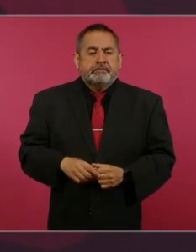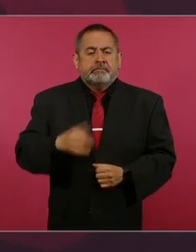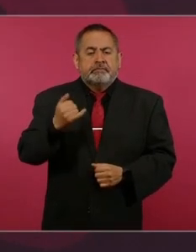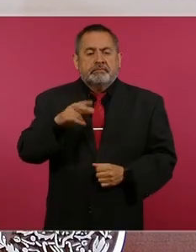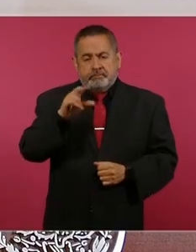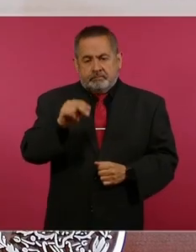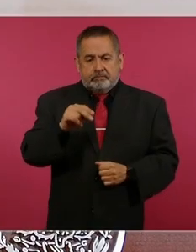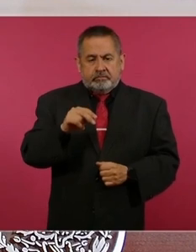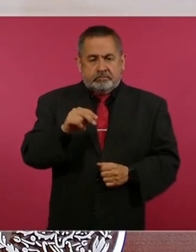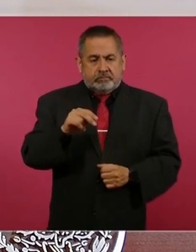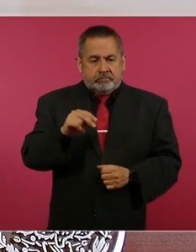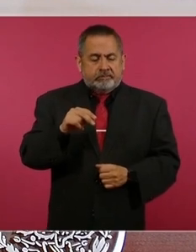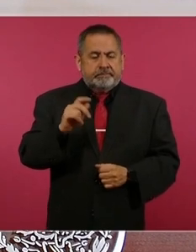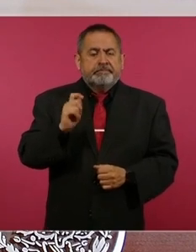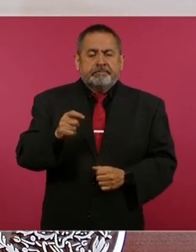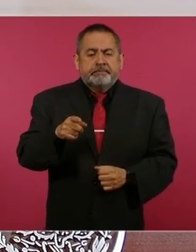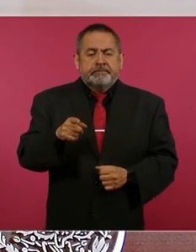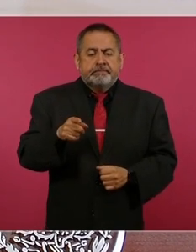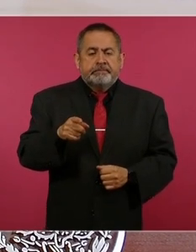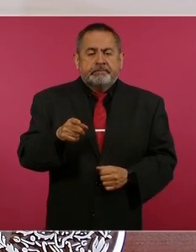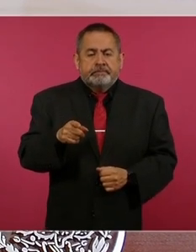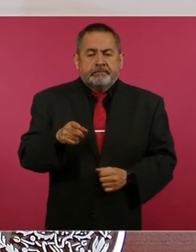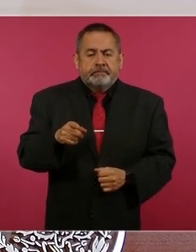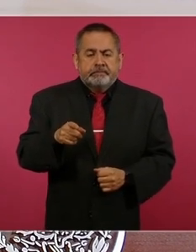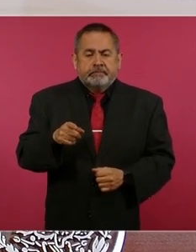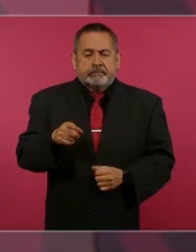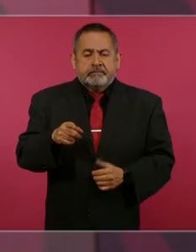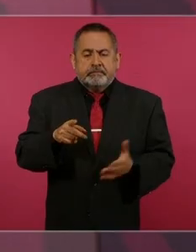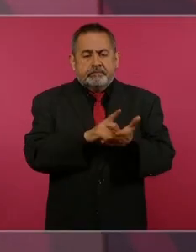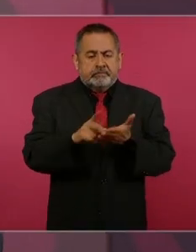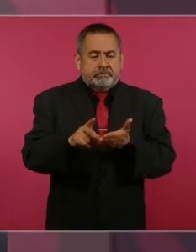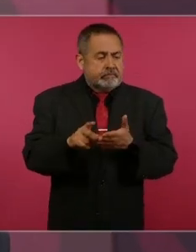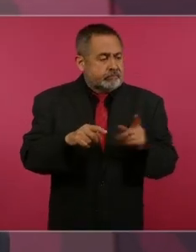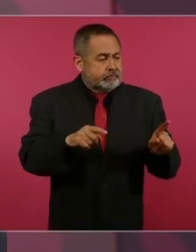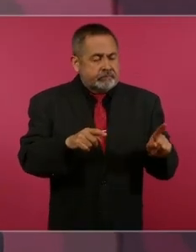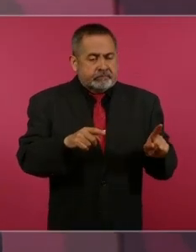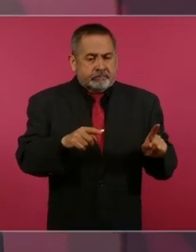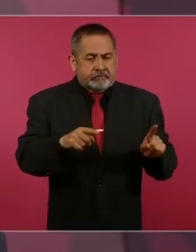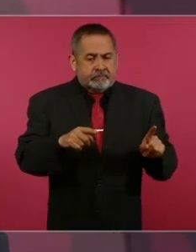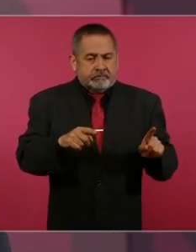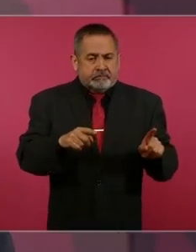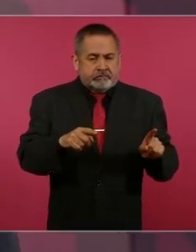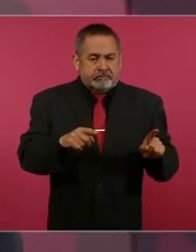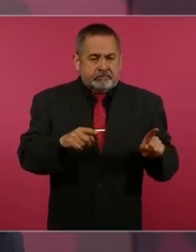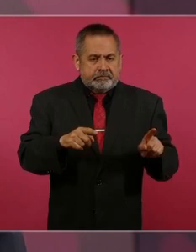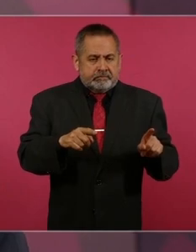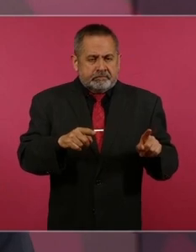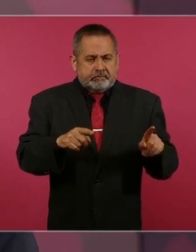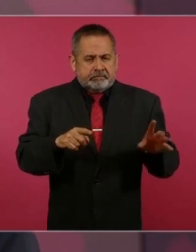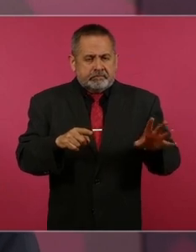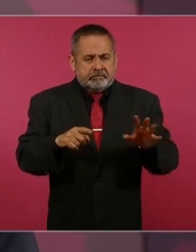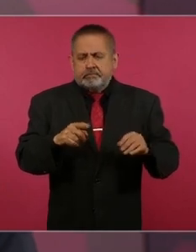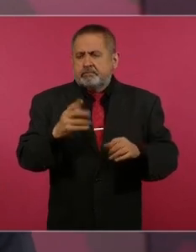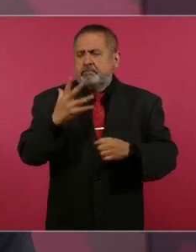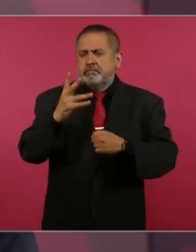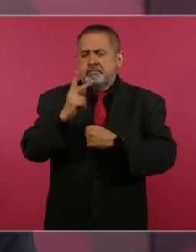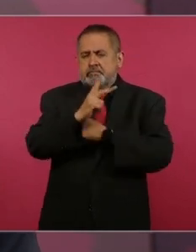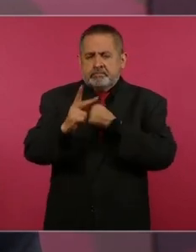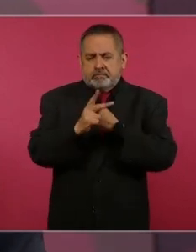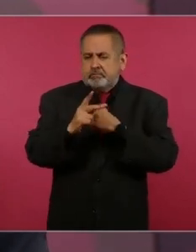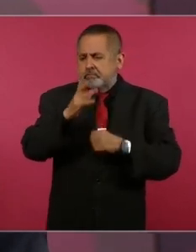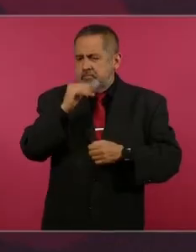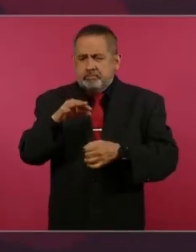no se puede ejercer el derecho de veto que tienen cinco naciones,